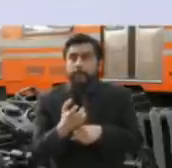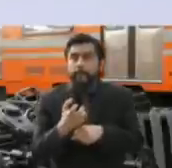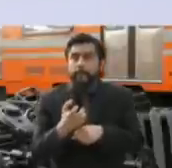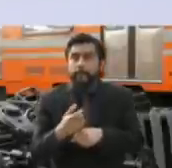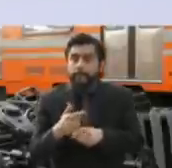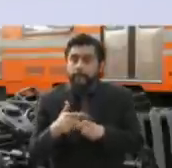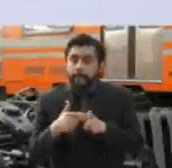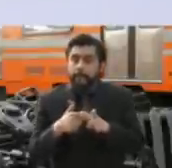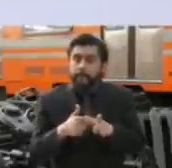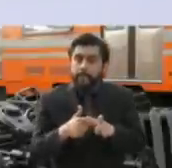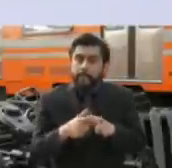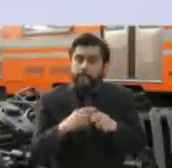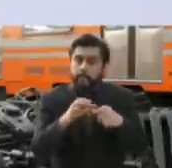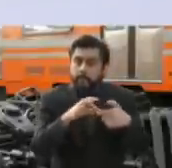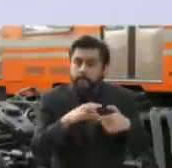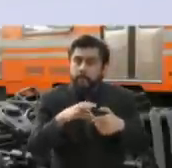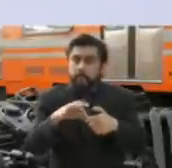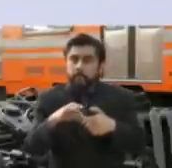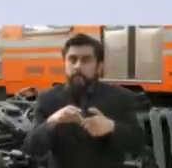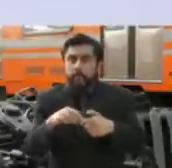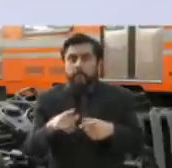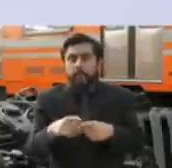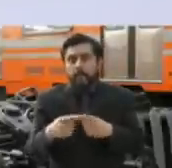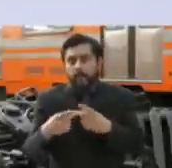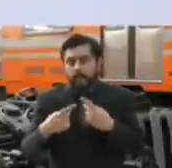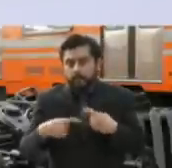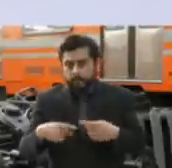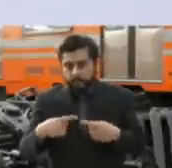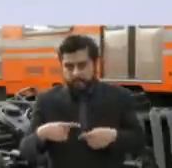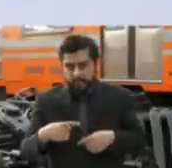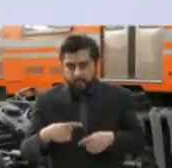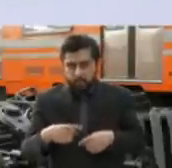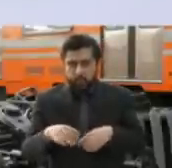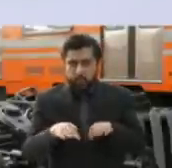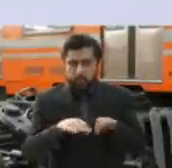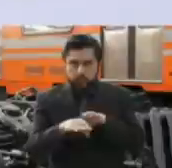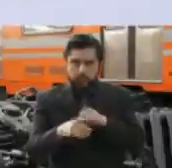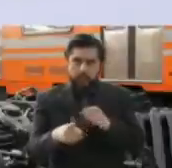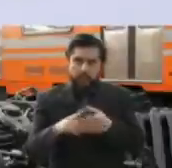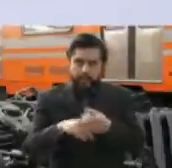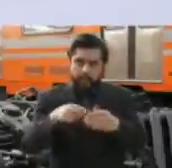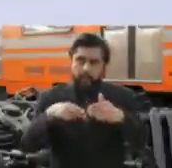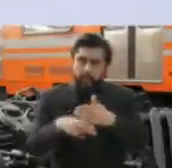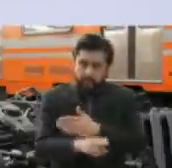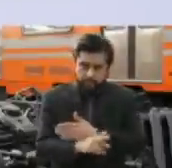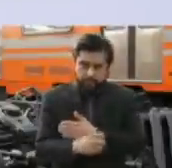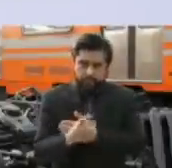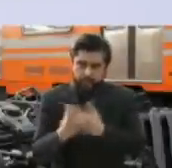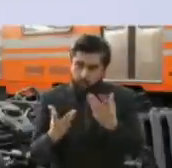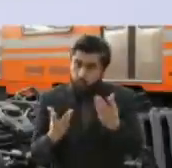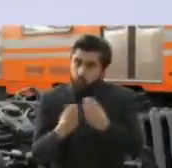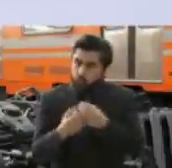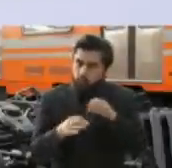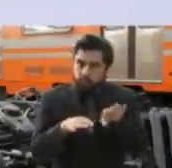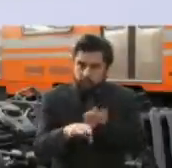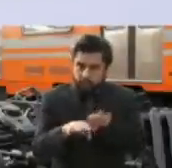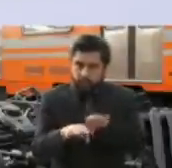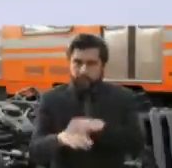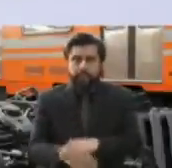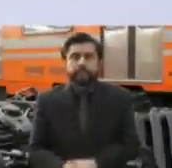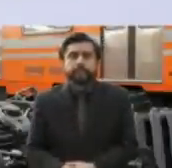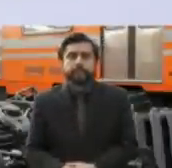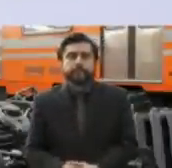vigilancia y orientación de las y los trabajadores del metro de la Ciudad de México. Entonces, del incidente y